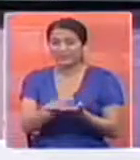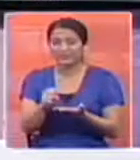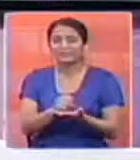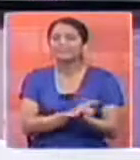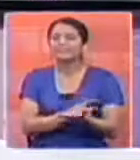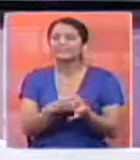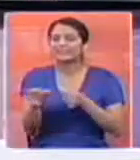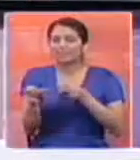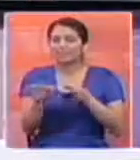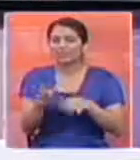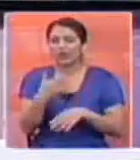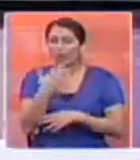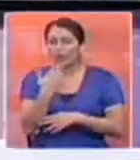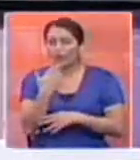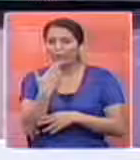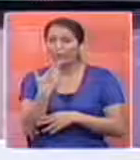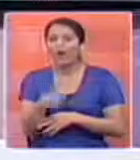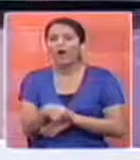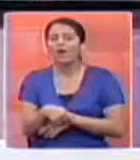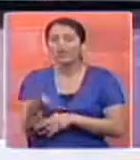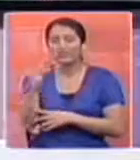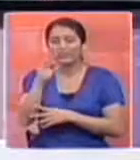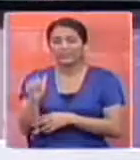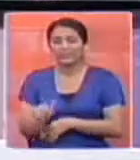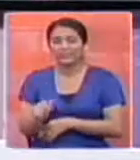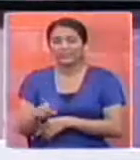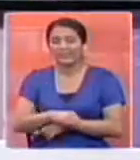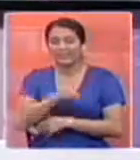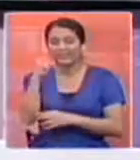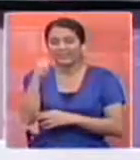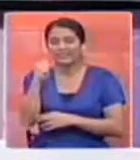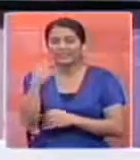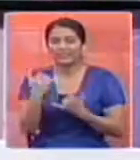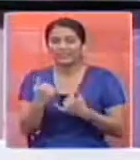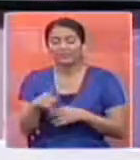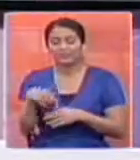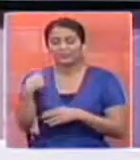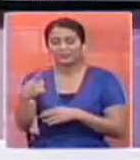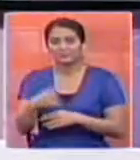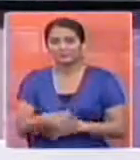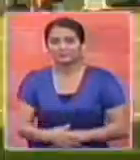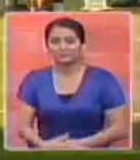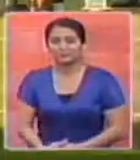Fuerza Amarilla, recibirán el día domingo a este mismo rival en la cancha del Estadio Capo.